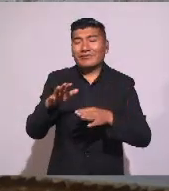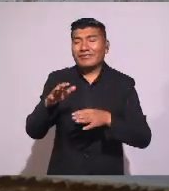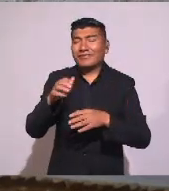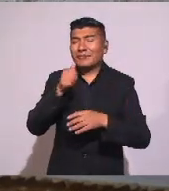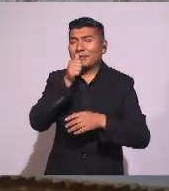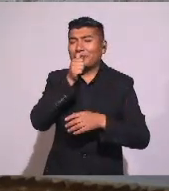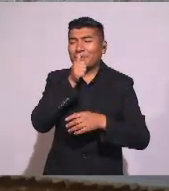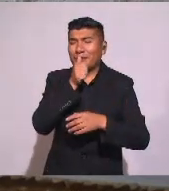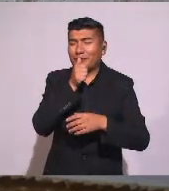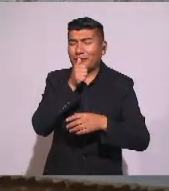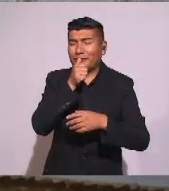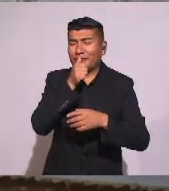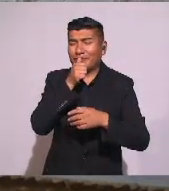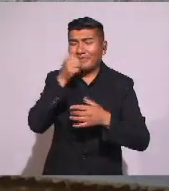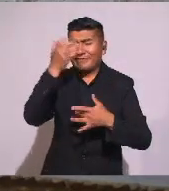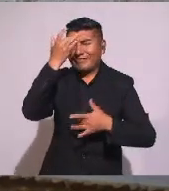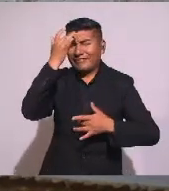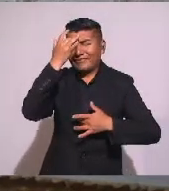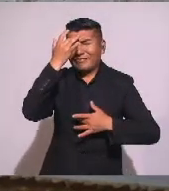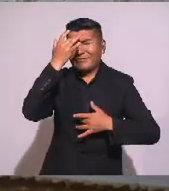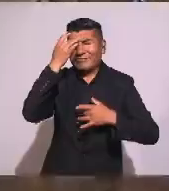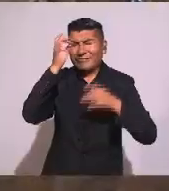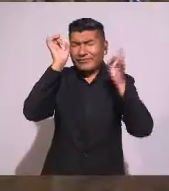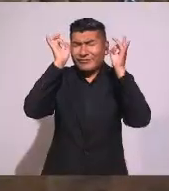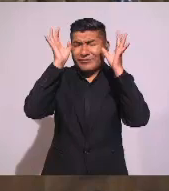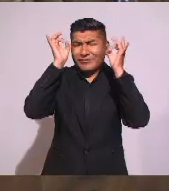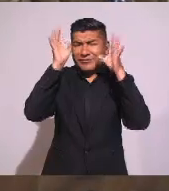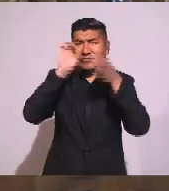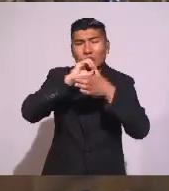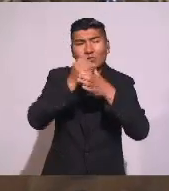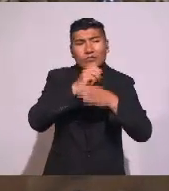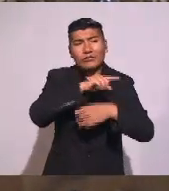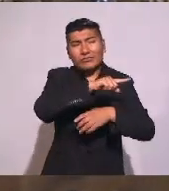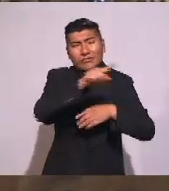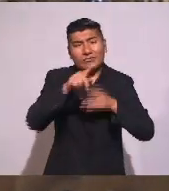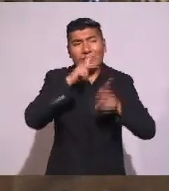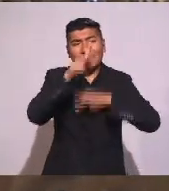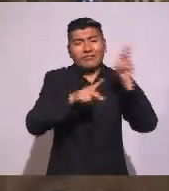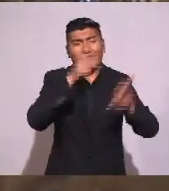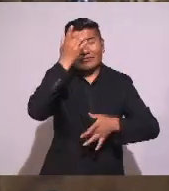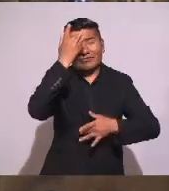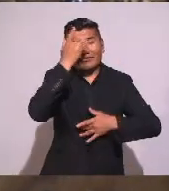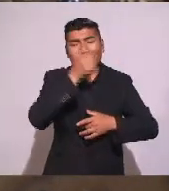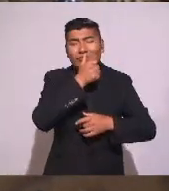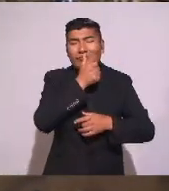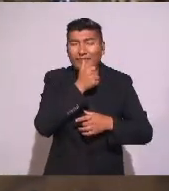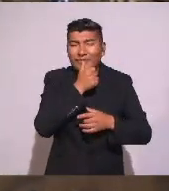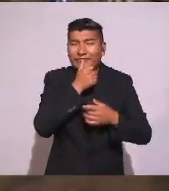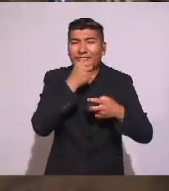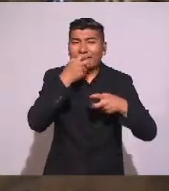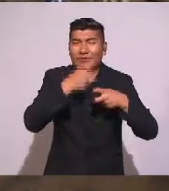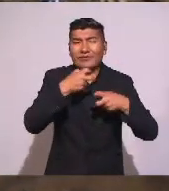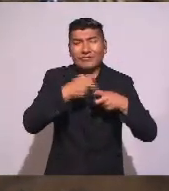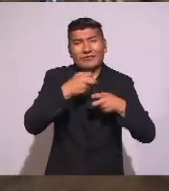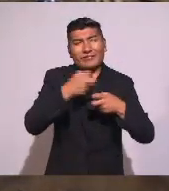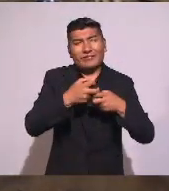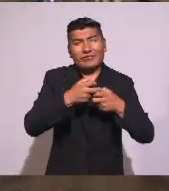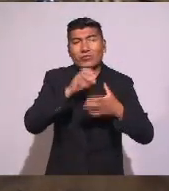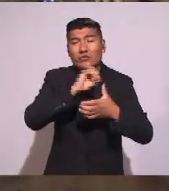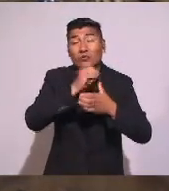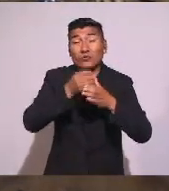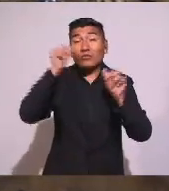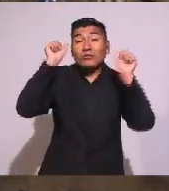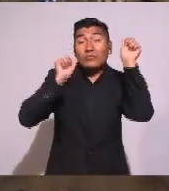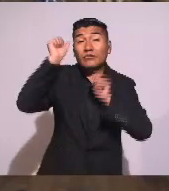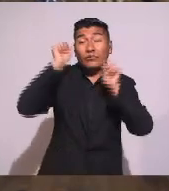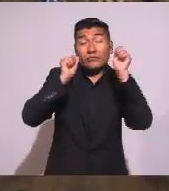enfermedad terminal propia o de un familiar impotencia e incertidumbre